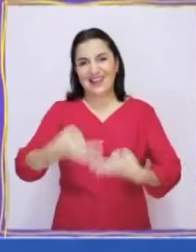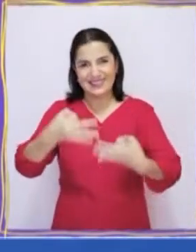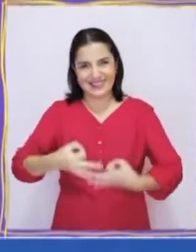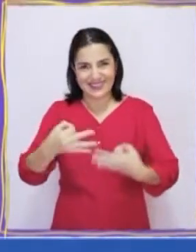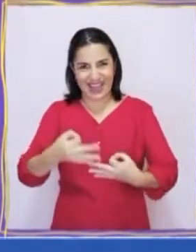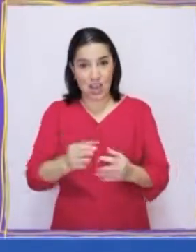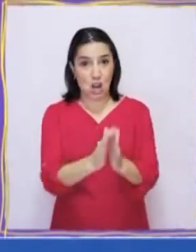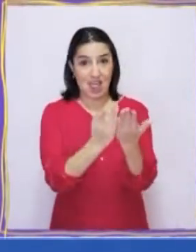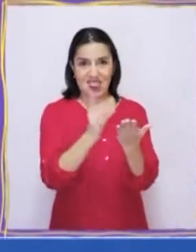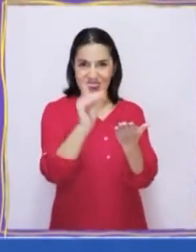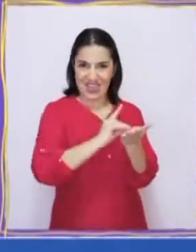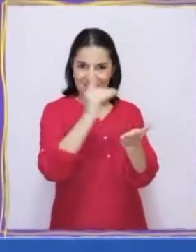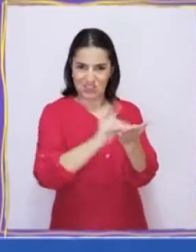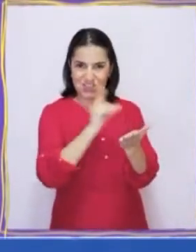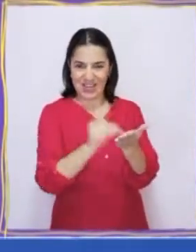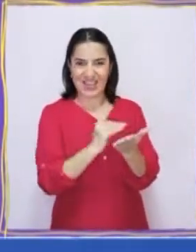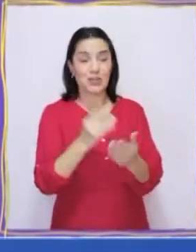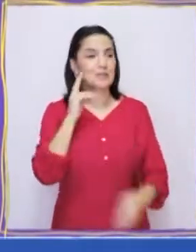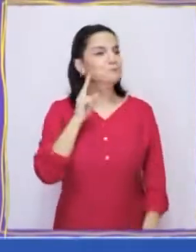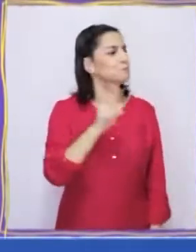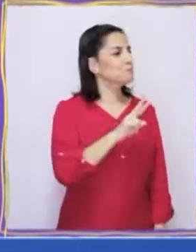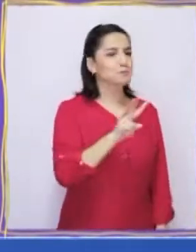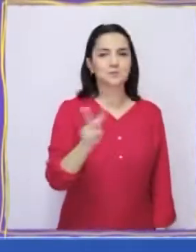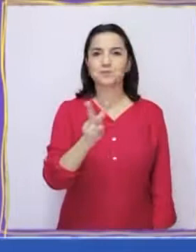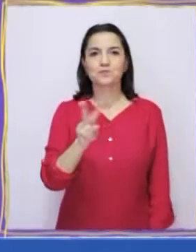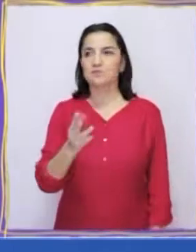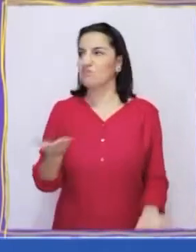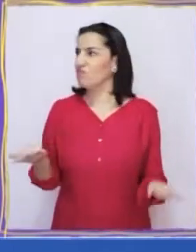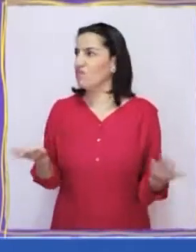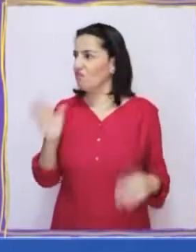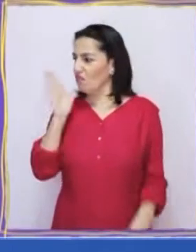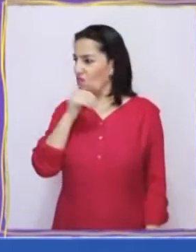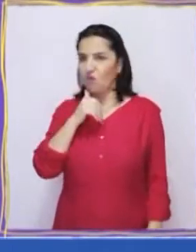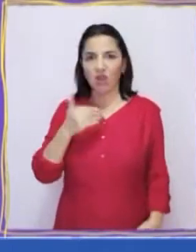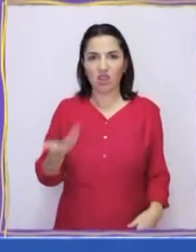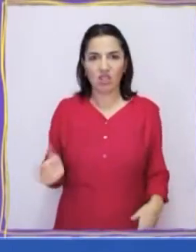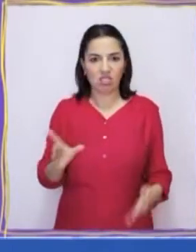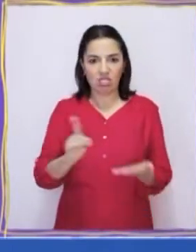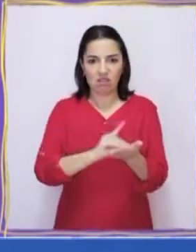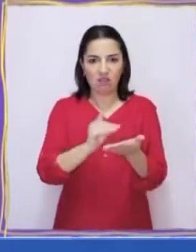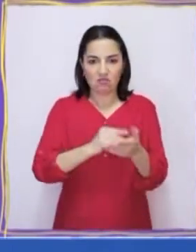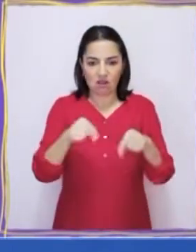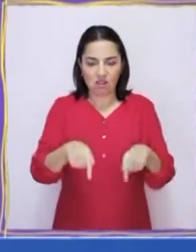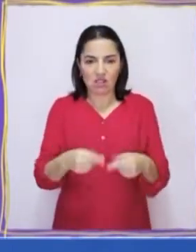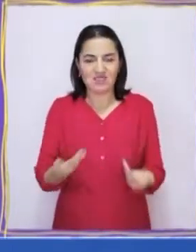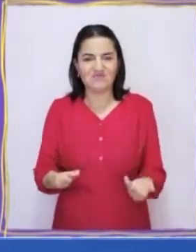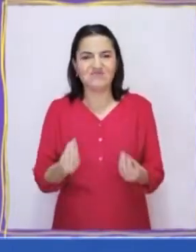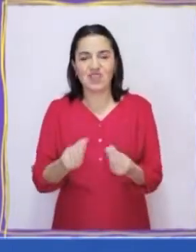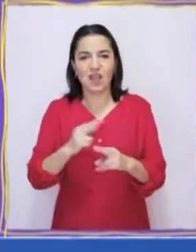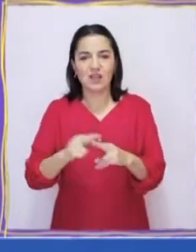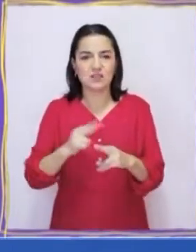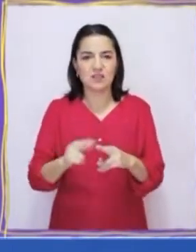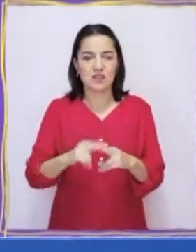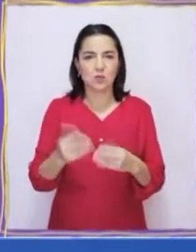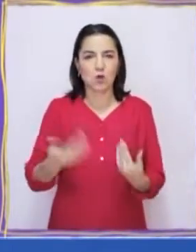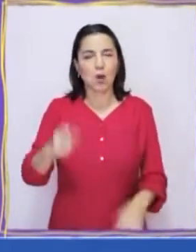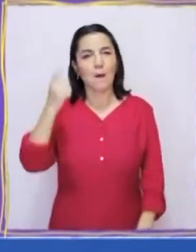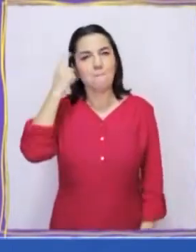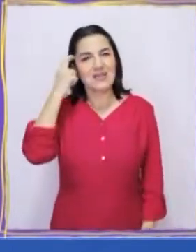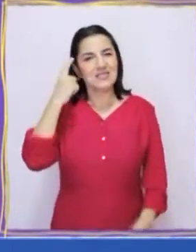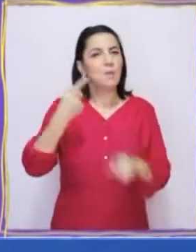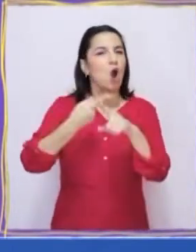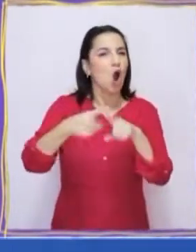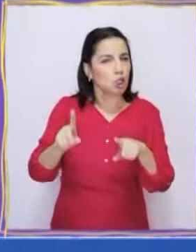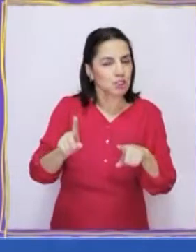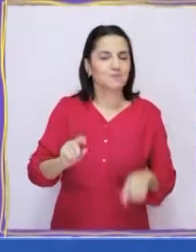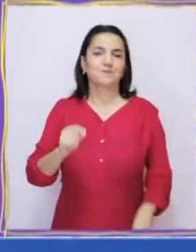¡Tienen toda la razón! ¡Con un diccionario! Pero yo no tengo ninguno. ¿Qué hacemos? Hay que